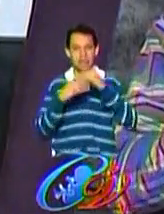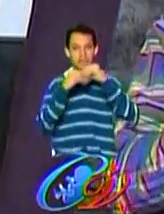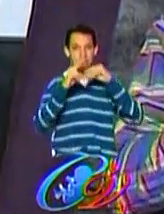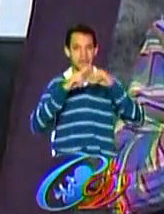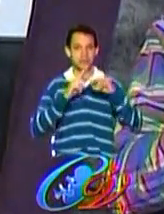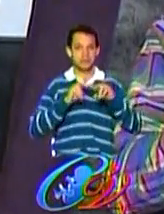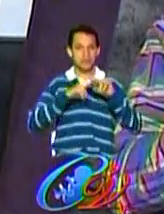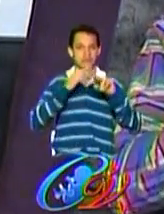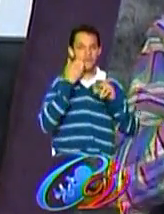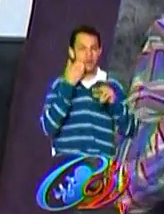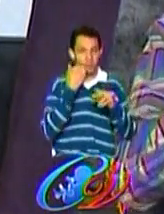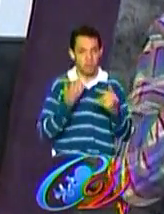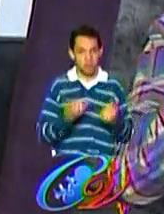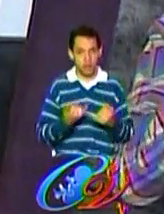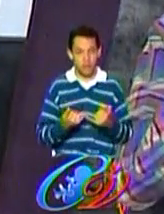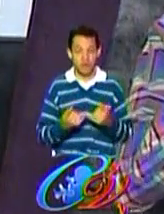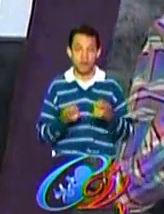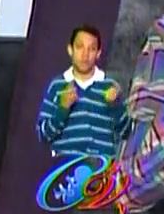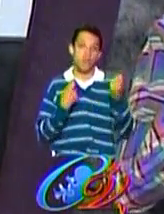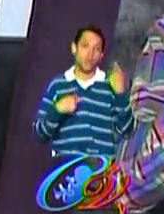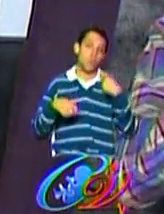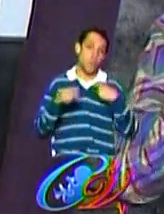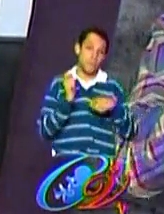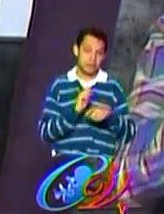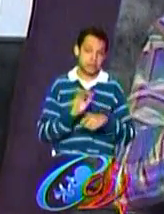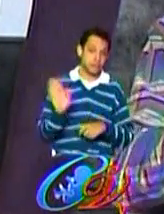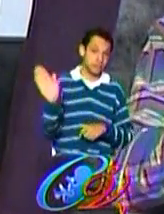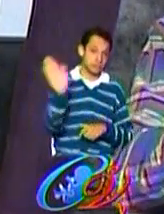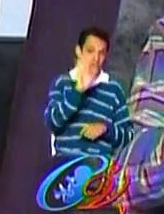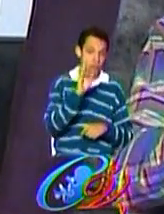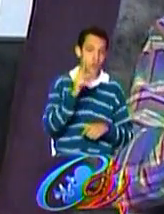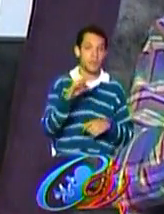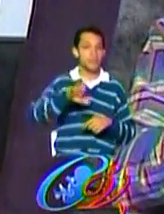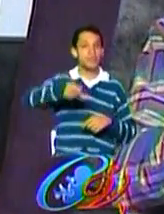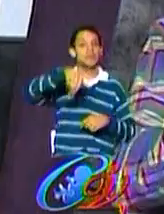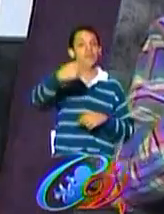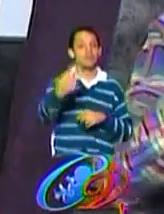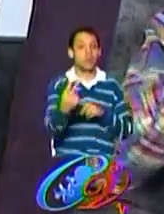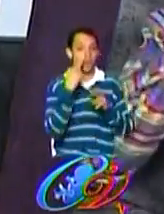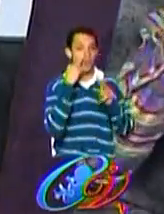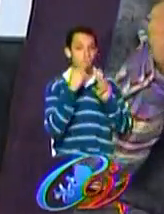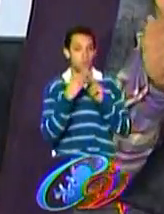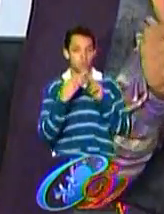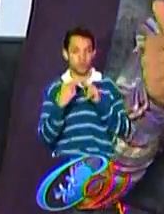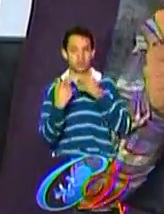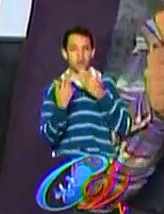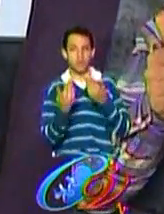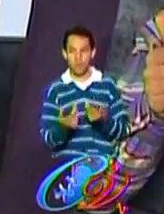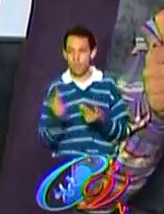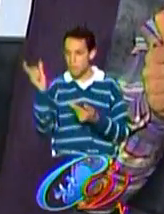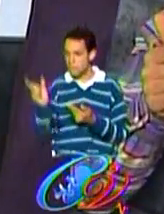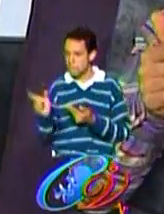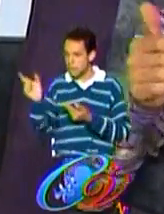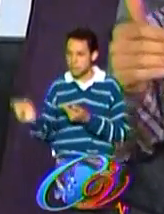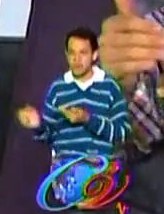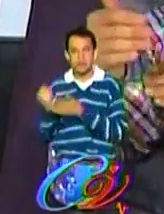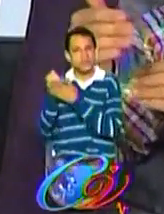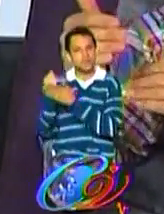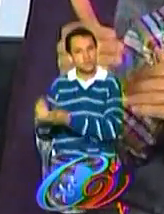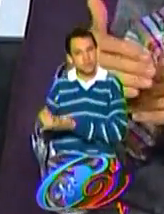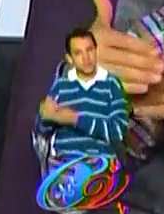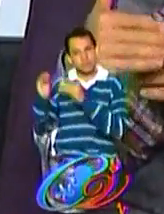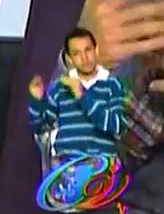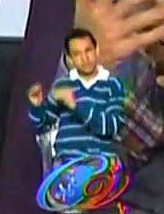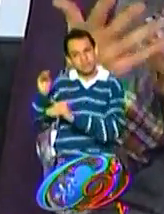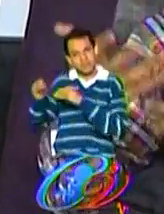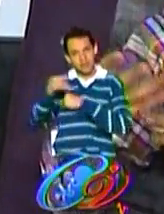Vamos a ir a este corte de comerciales para que conozcan ustedes cómo es ese proceso diagnóstico, cómo son esas ayudas terapéuticas y cómo